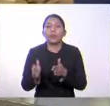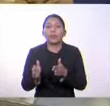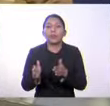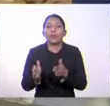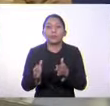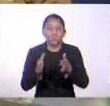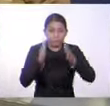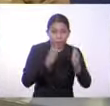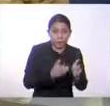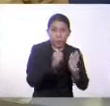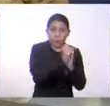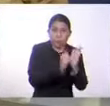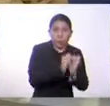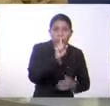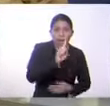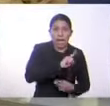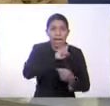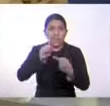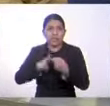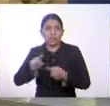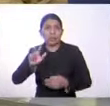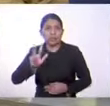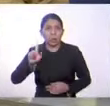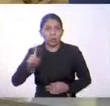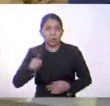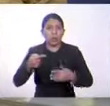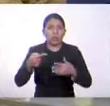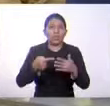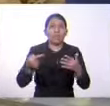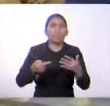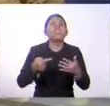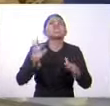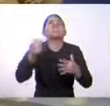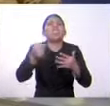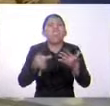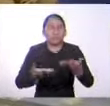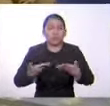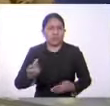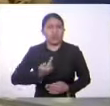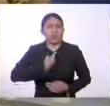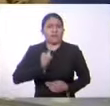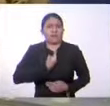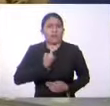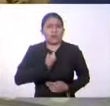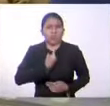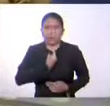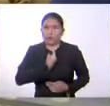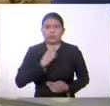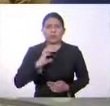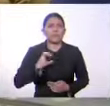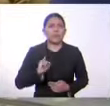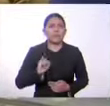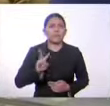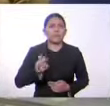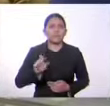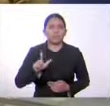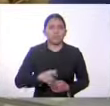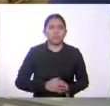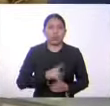del artículo 1 al 31, derechos individuales. Derechos de carácter civil individual,